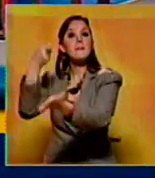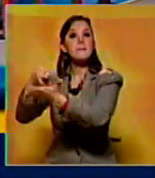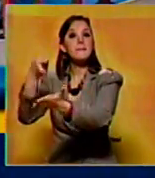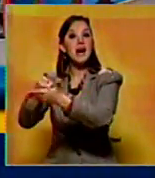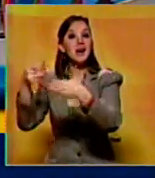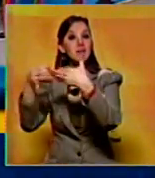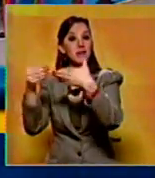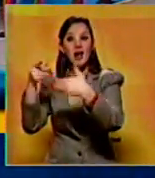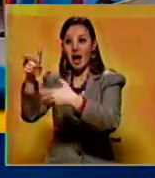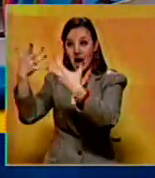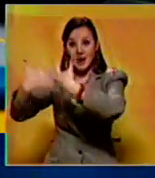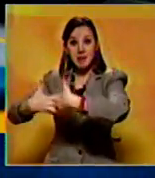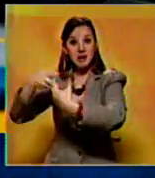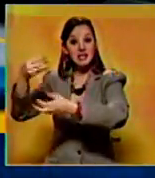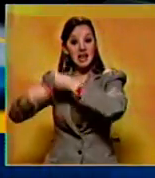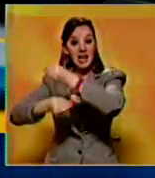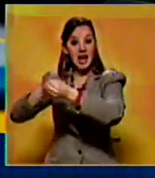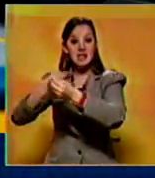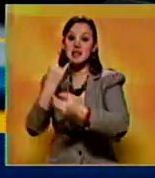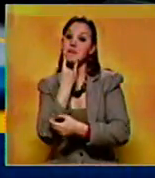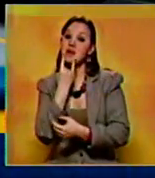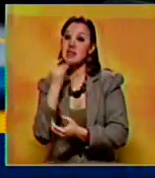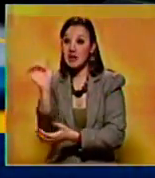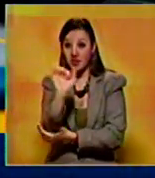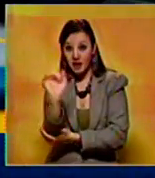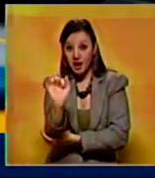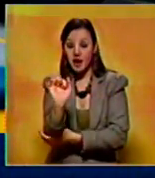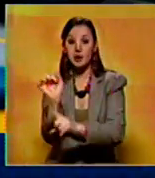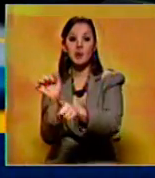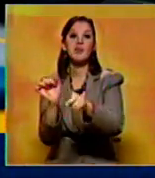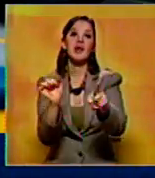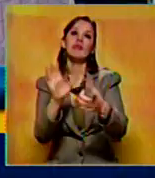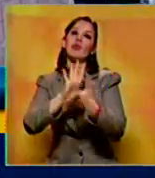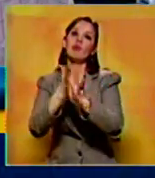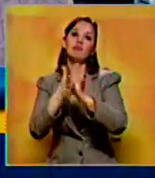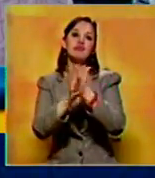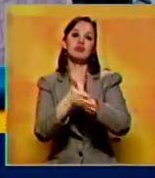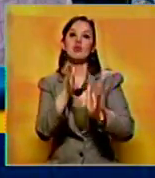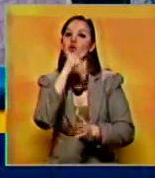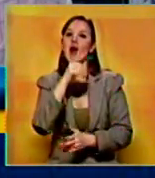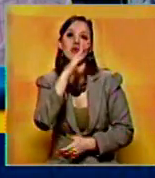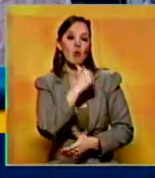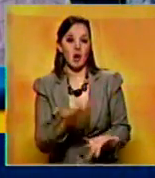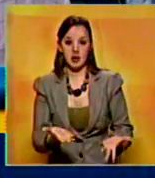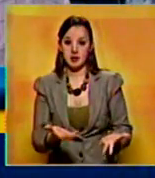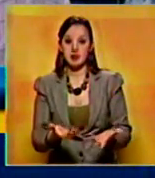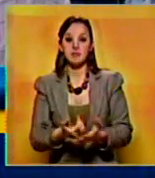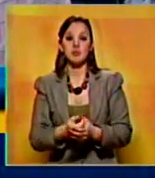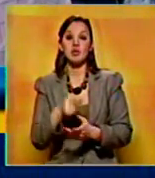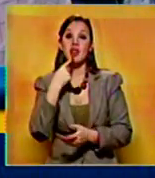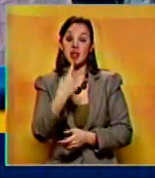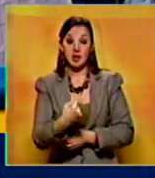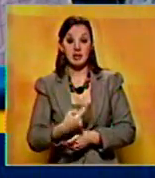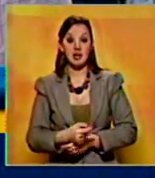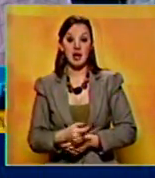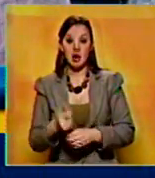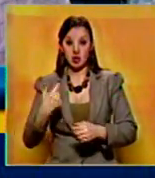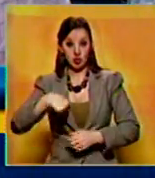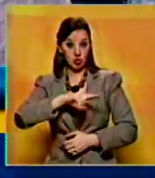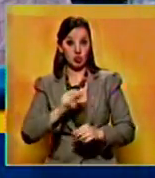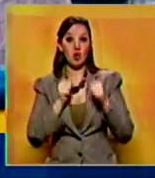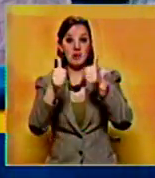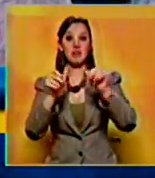otorgadas a las empresas fabricantes de baterías hizo que empezaran a escasear. Nuestras operaciones en este punto comienzan a las 7 de la